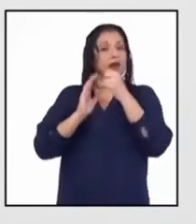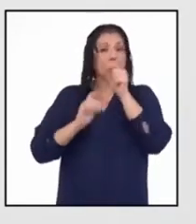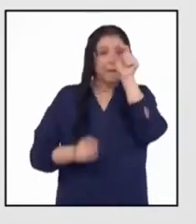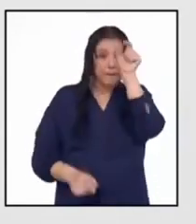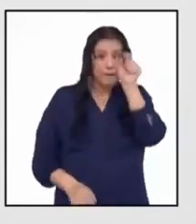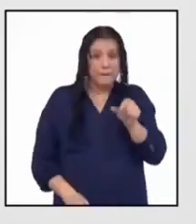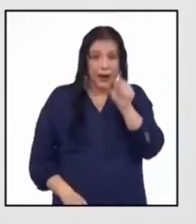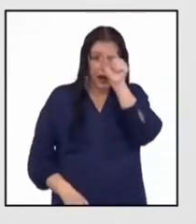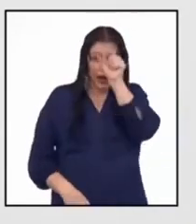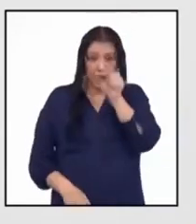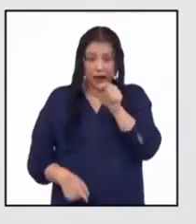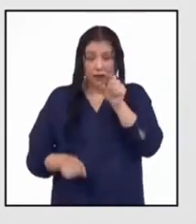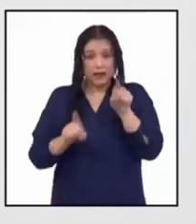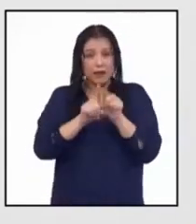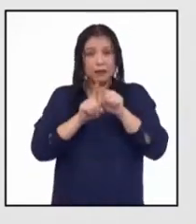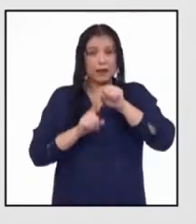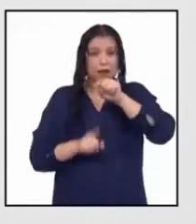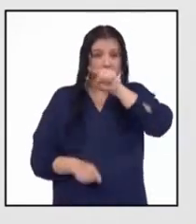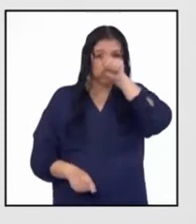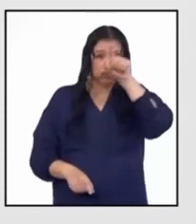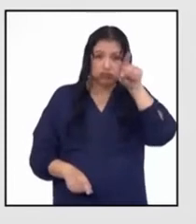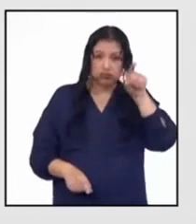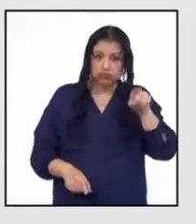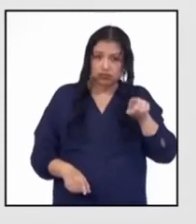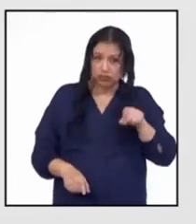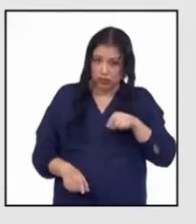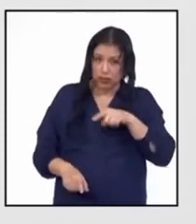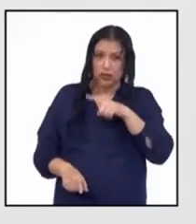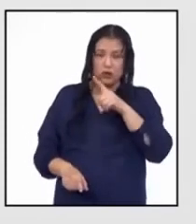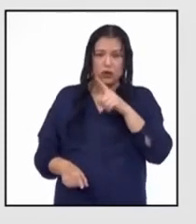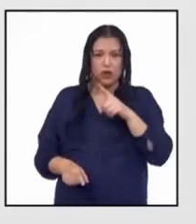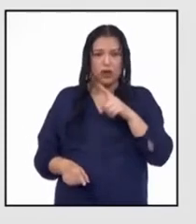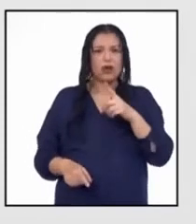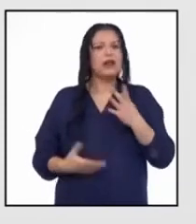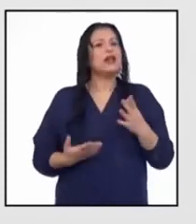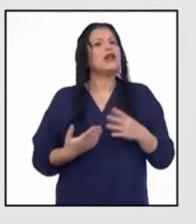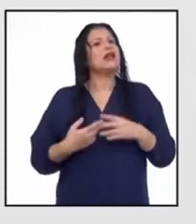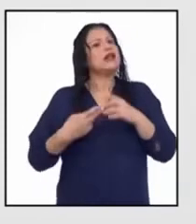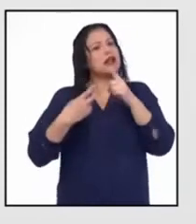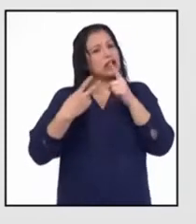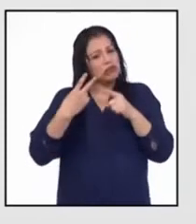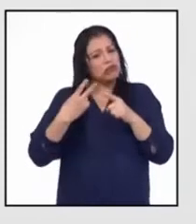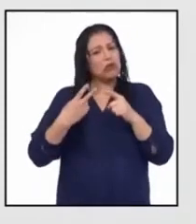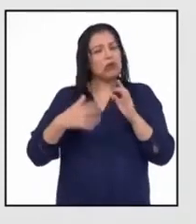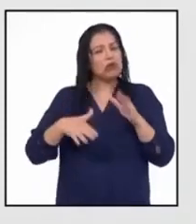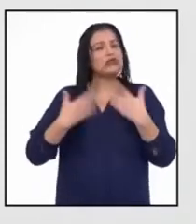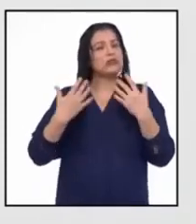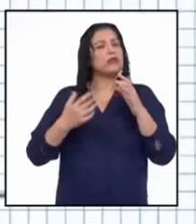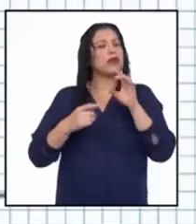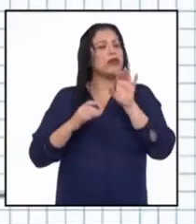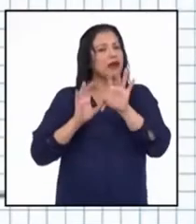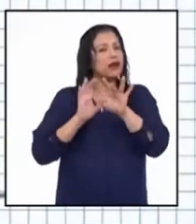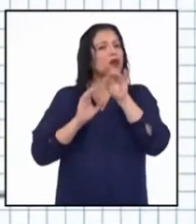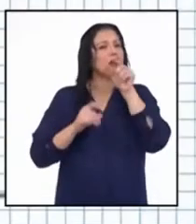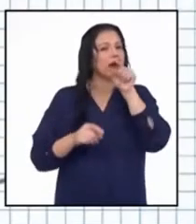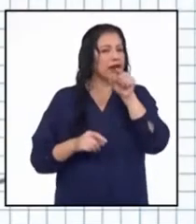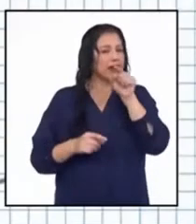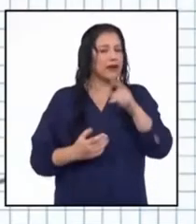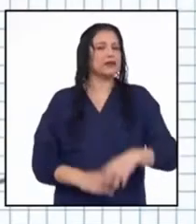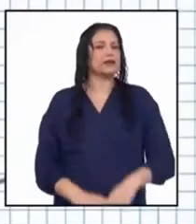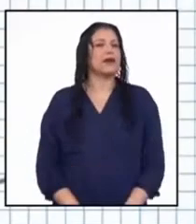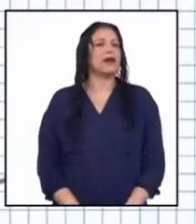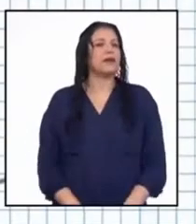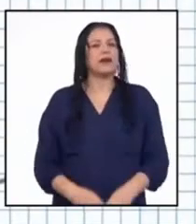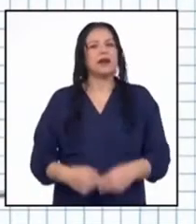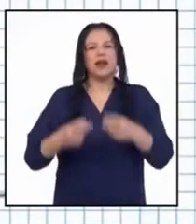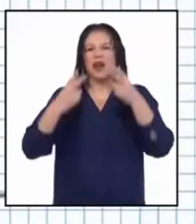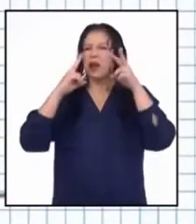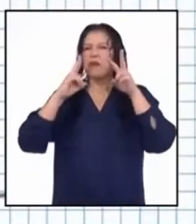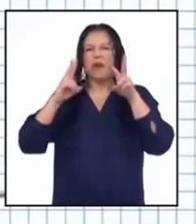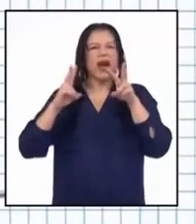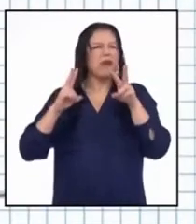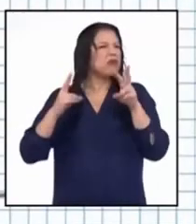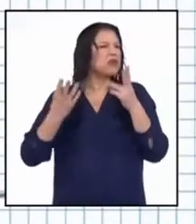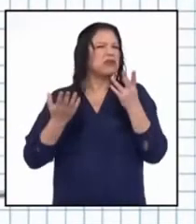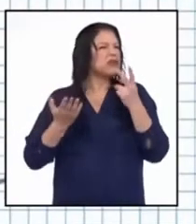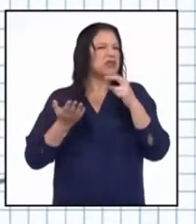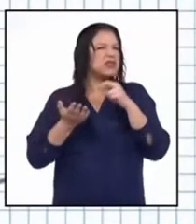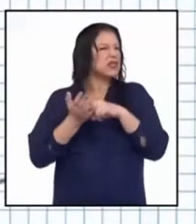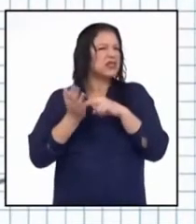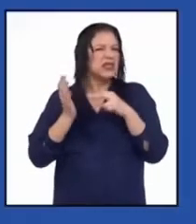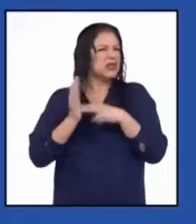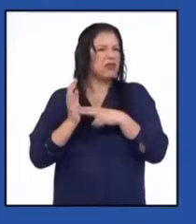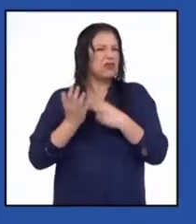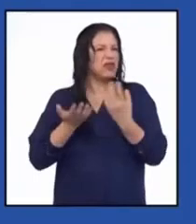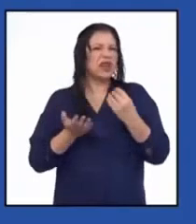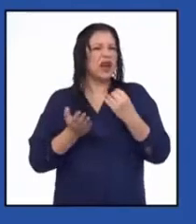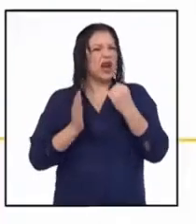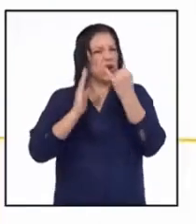barras y gráficos circulares que son los aplicables a esta variable. Veamos en qué consiste el